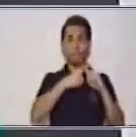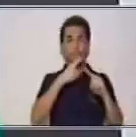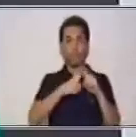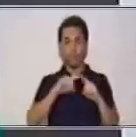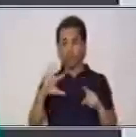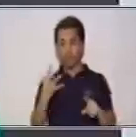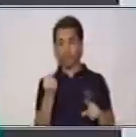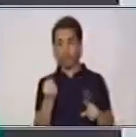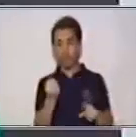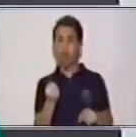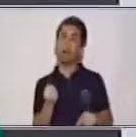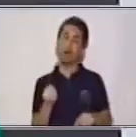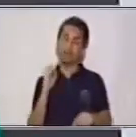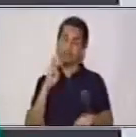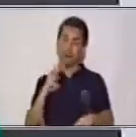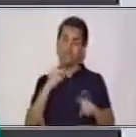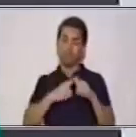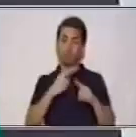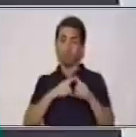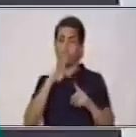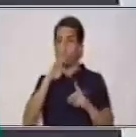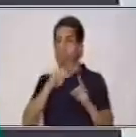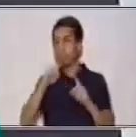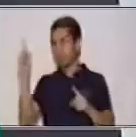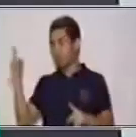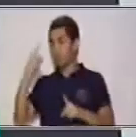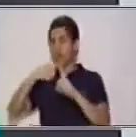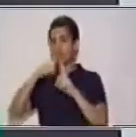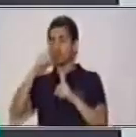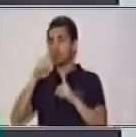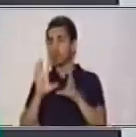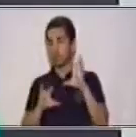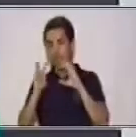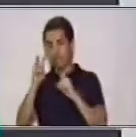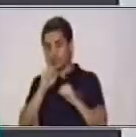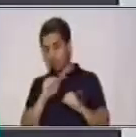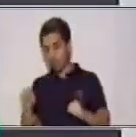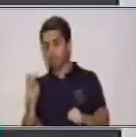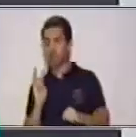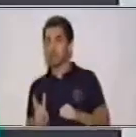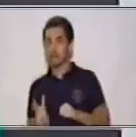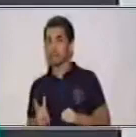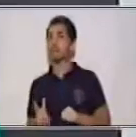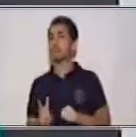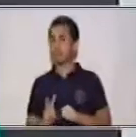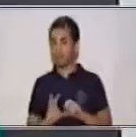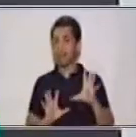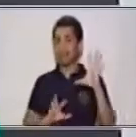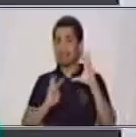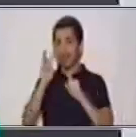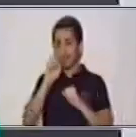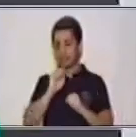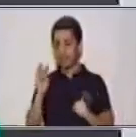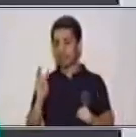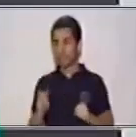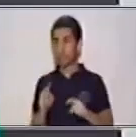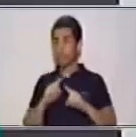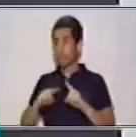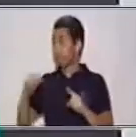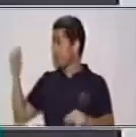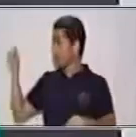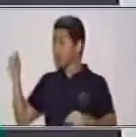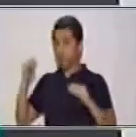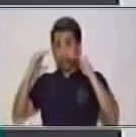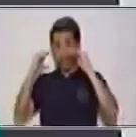tenemos 3 por 4 más 1, 13. Dividido 3, entonces sería 13 tercios. Pero cuando